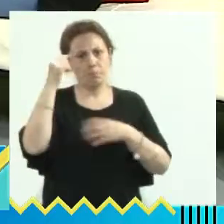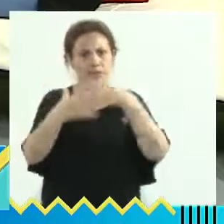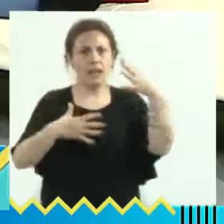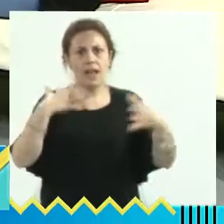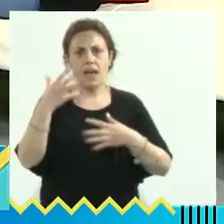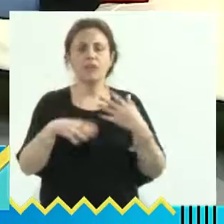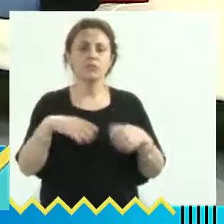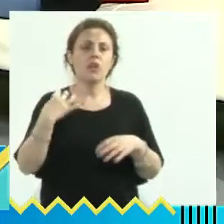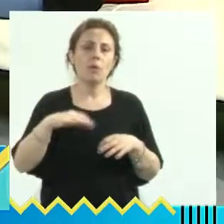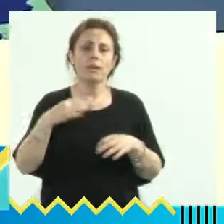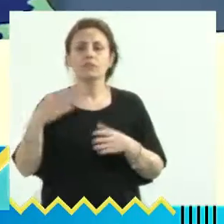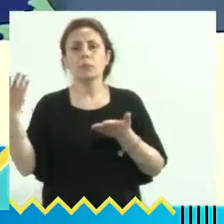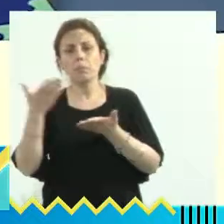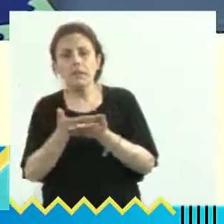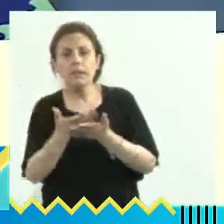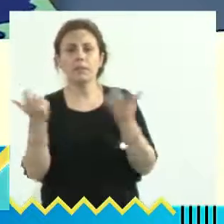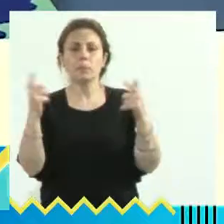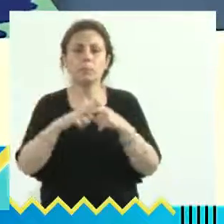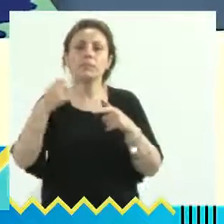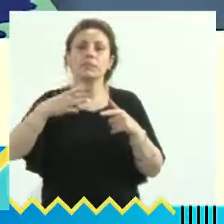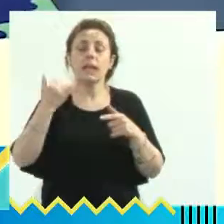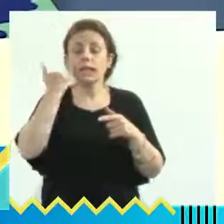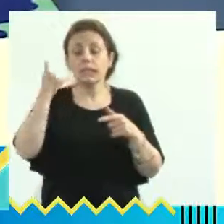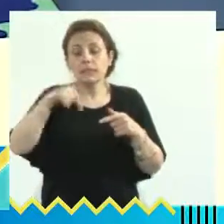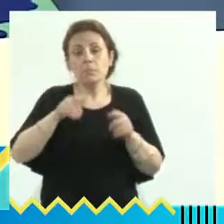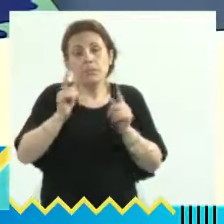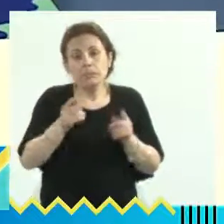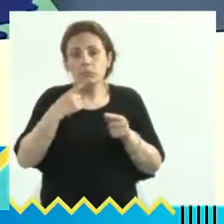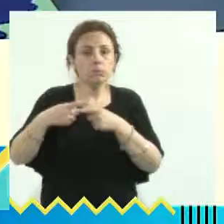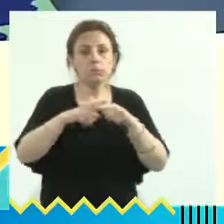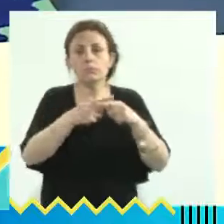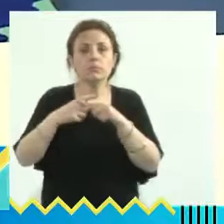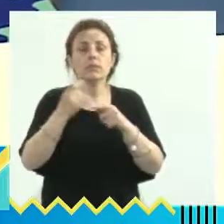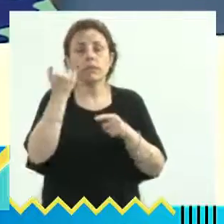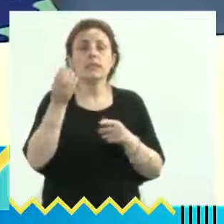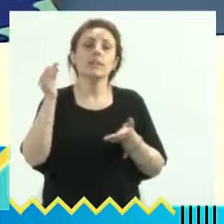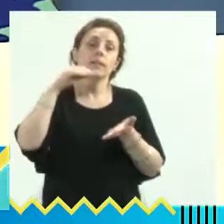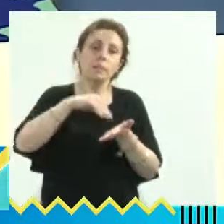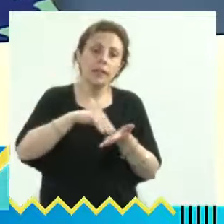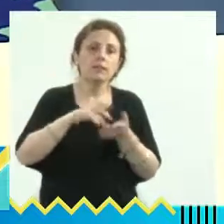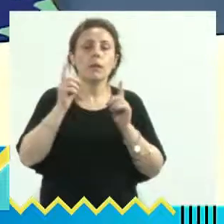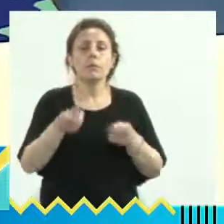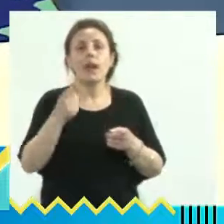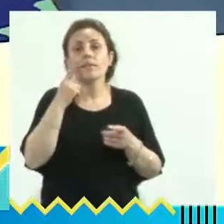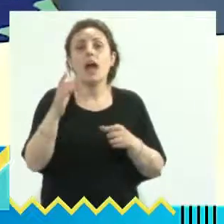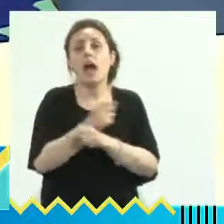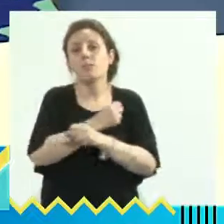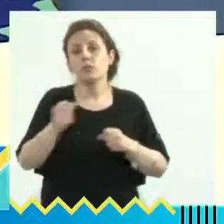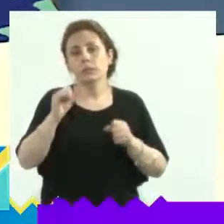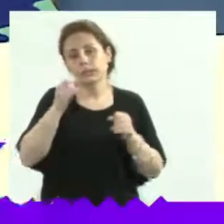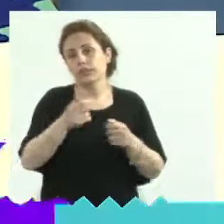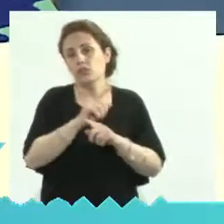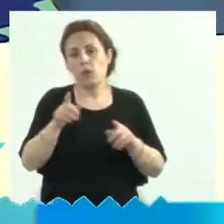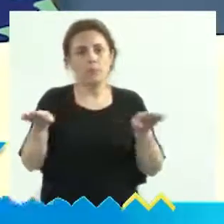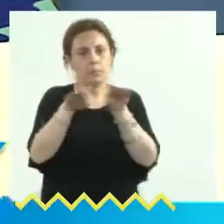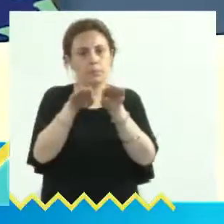sesión especial y varias cuestiones en el medio, y entre otras, aprobar la paridad.